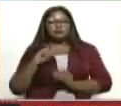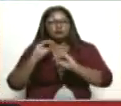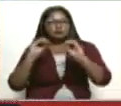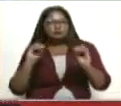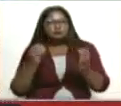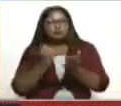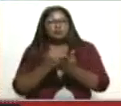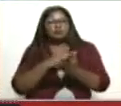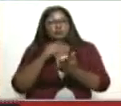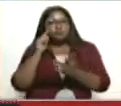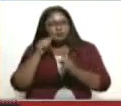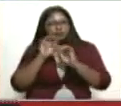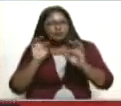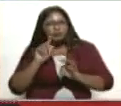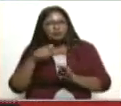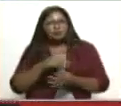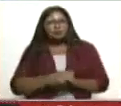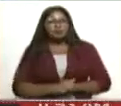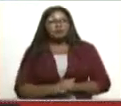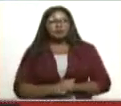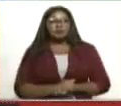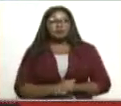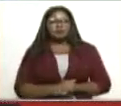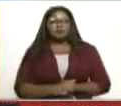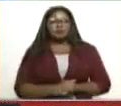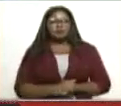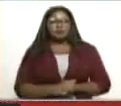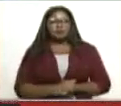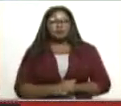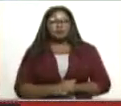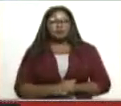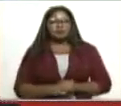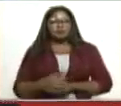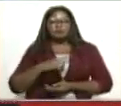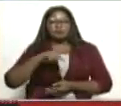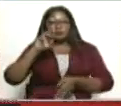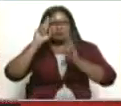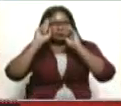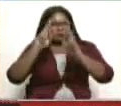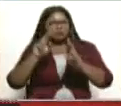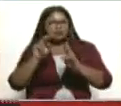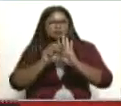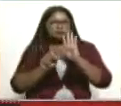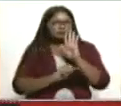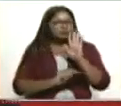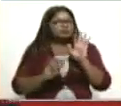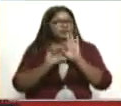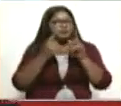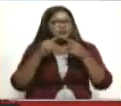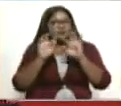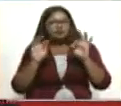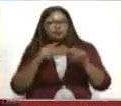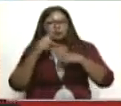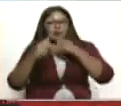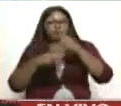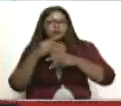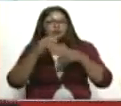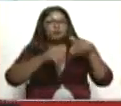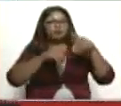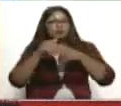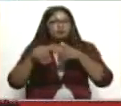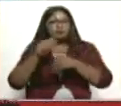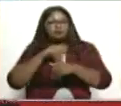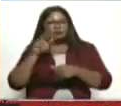una obligación imperante de respetar irrestrictamente el proceso electoral en